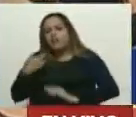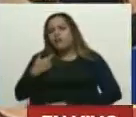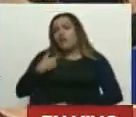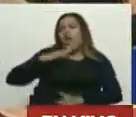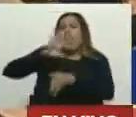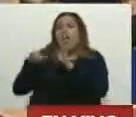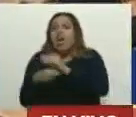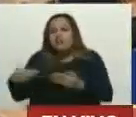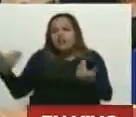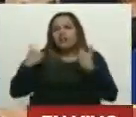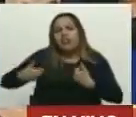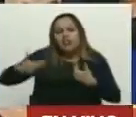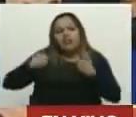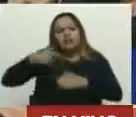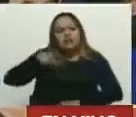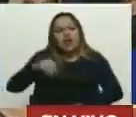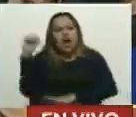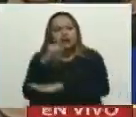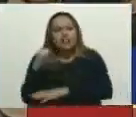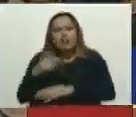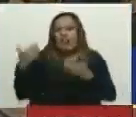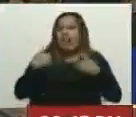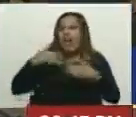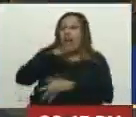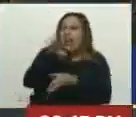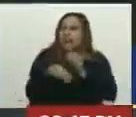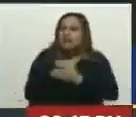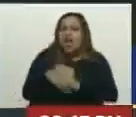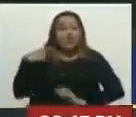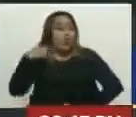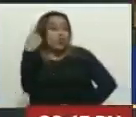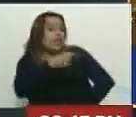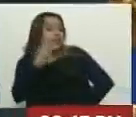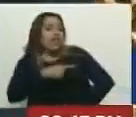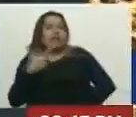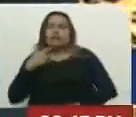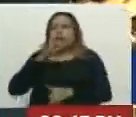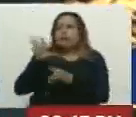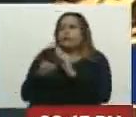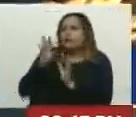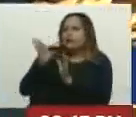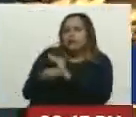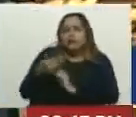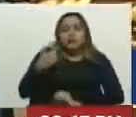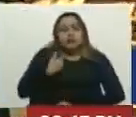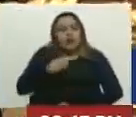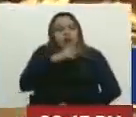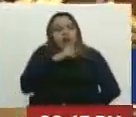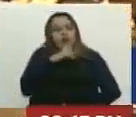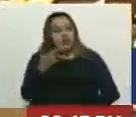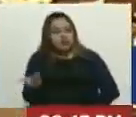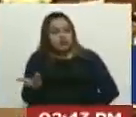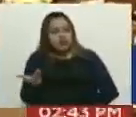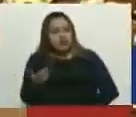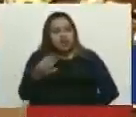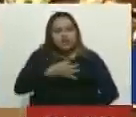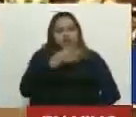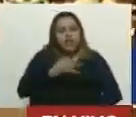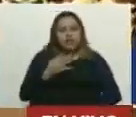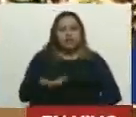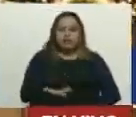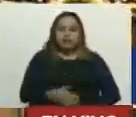tienen que ajustarse y adaptarse a, digamos, la dinámica de las otras personas de la sociedad, que me